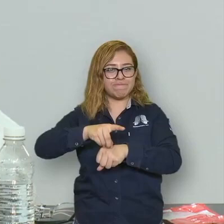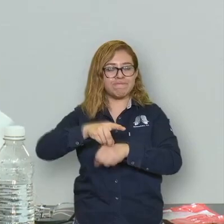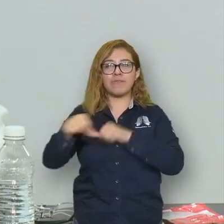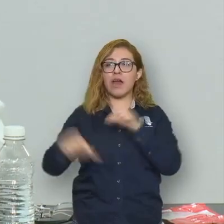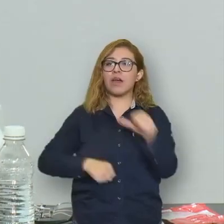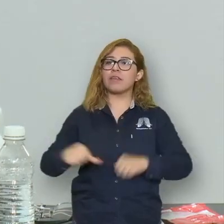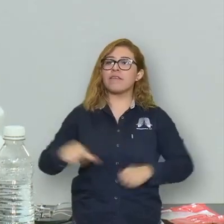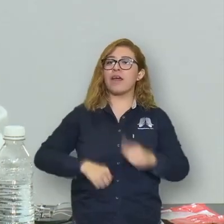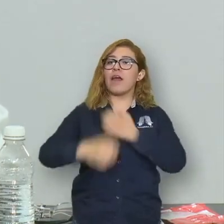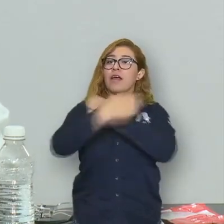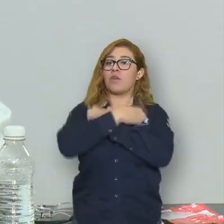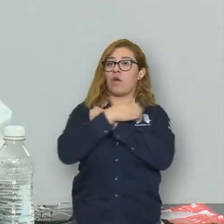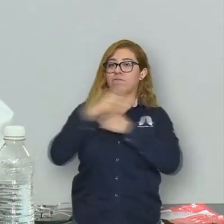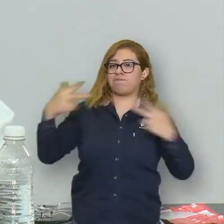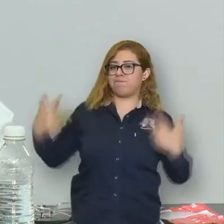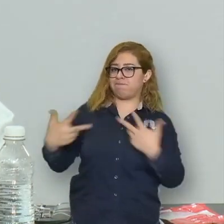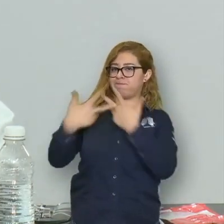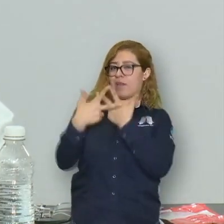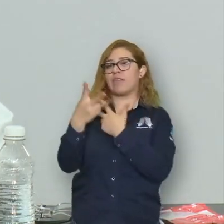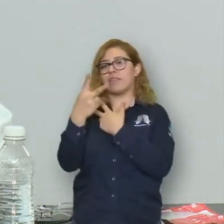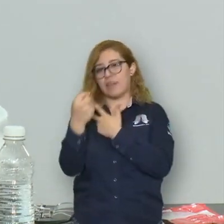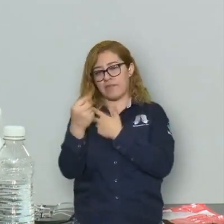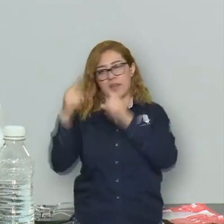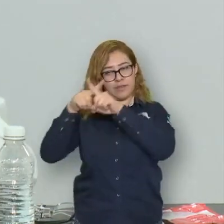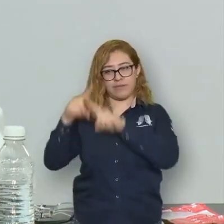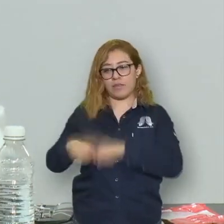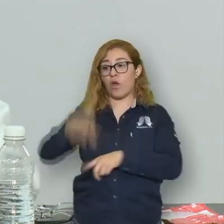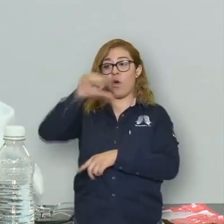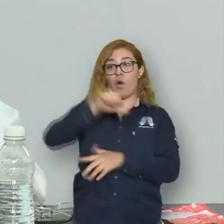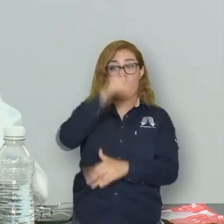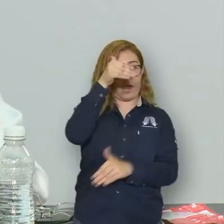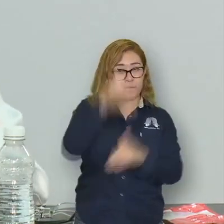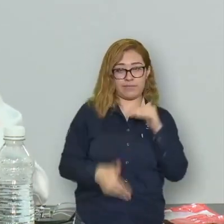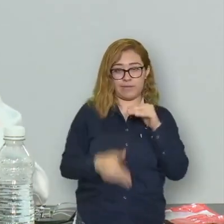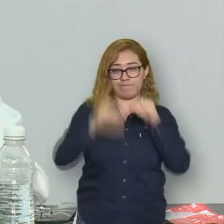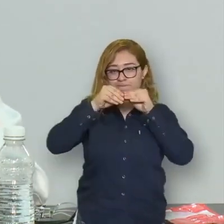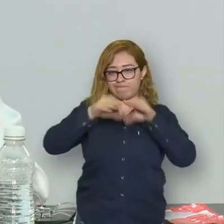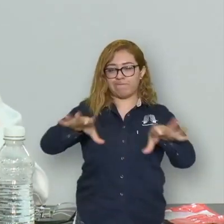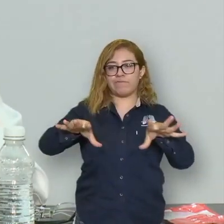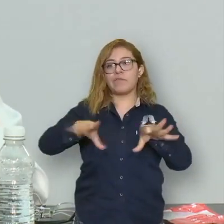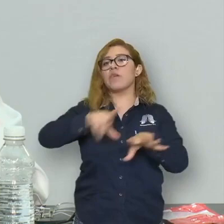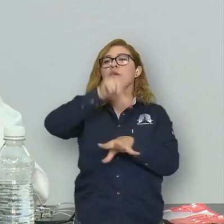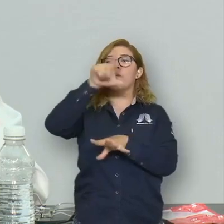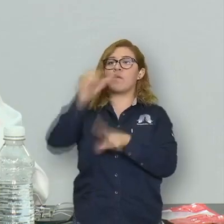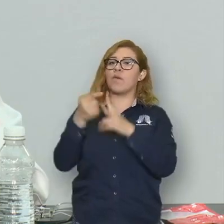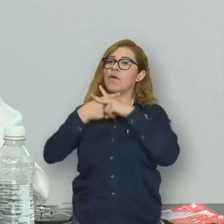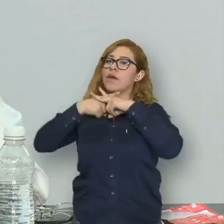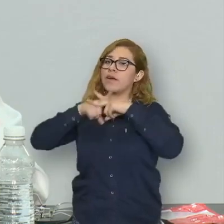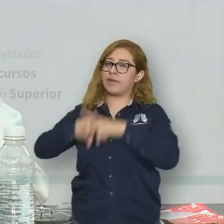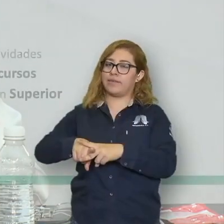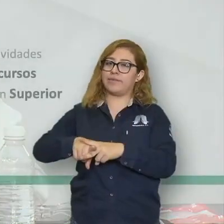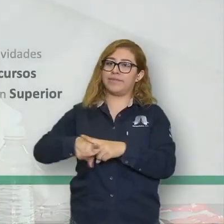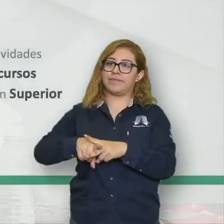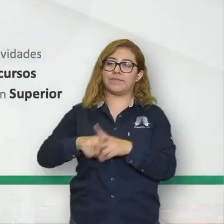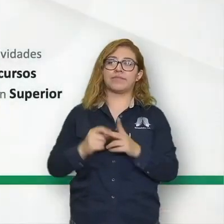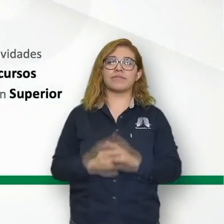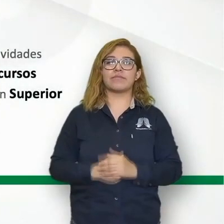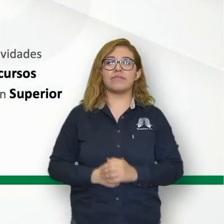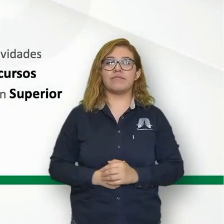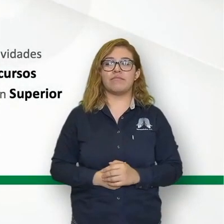actividad de educación a distancia hoy dejan de hacerse las transmisiones y comienzan después